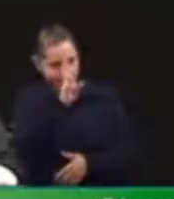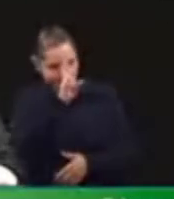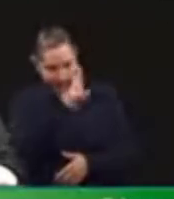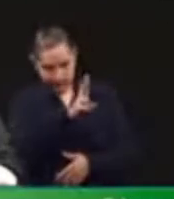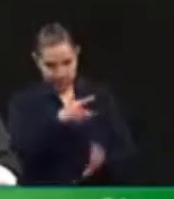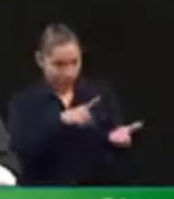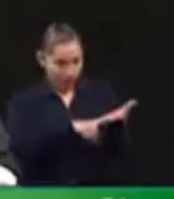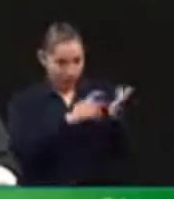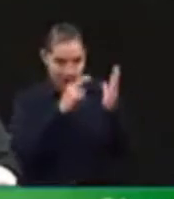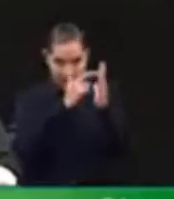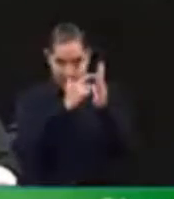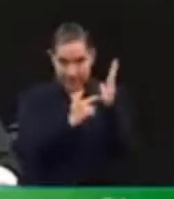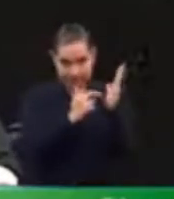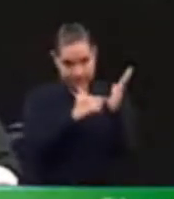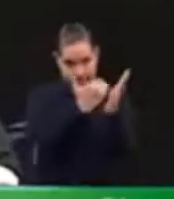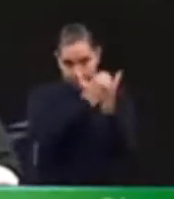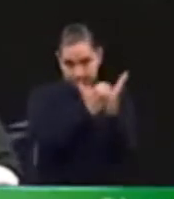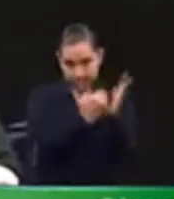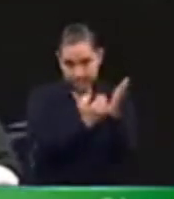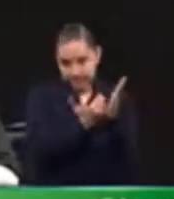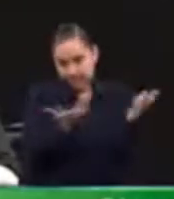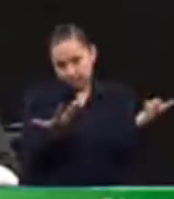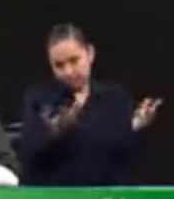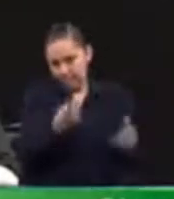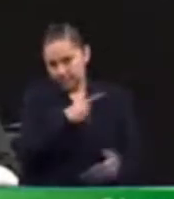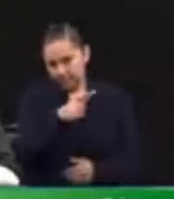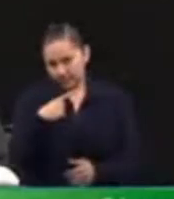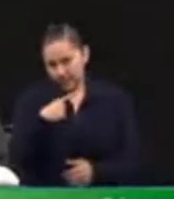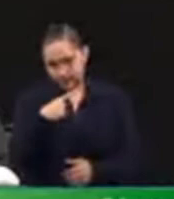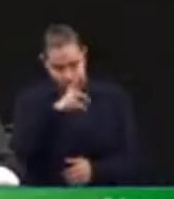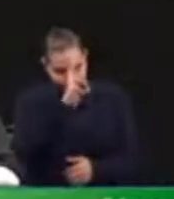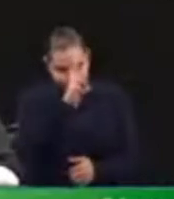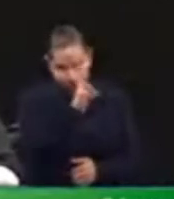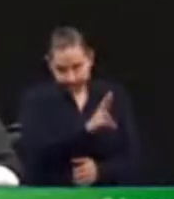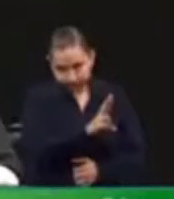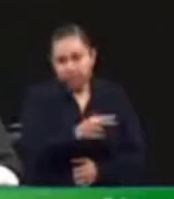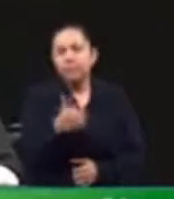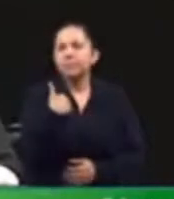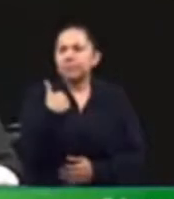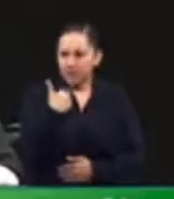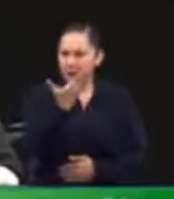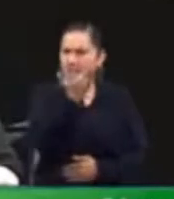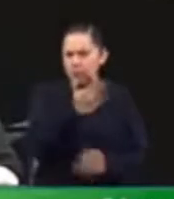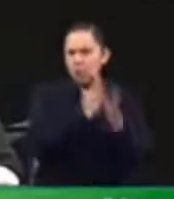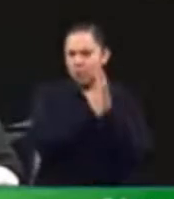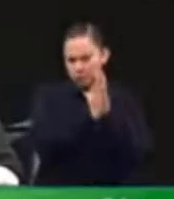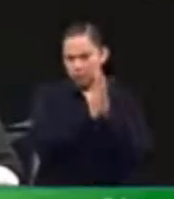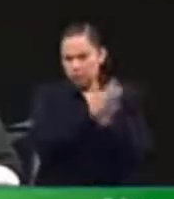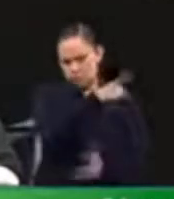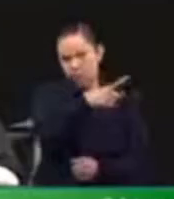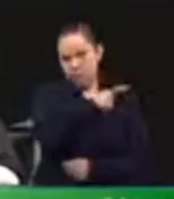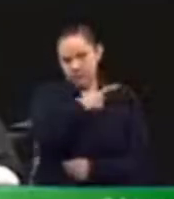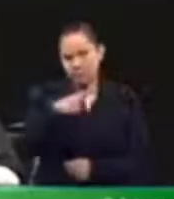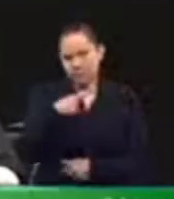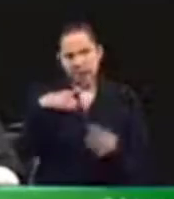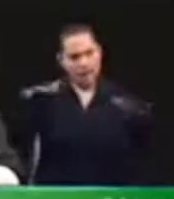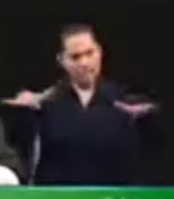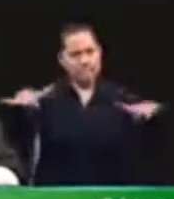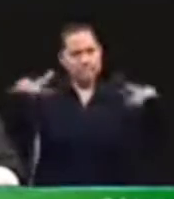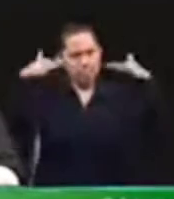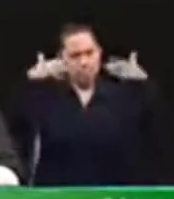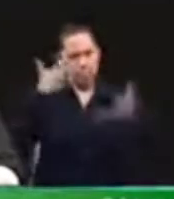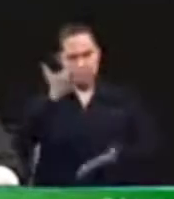por lo que le exijo que presente una disculpa pública por lo que acaba de